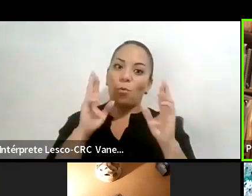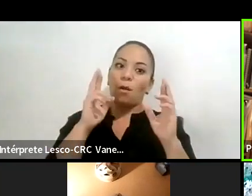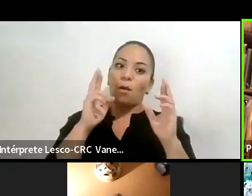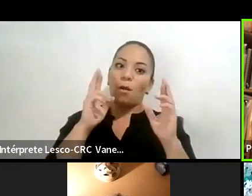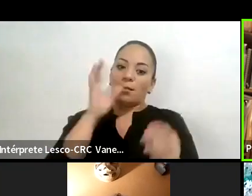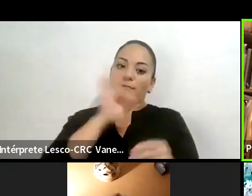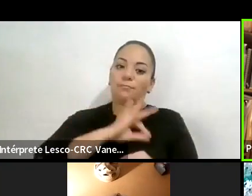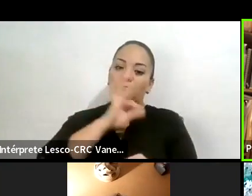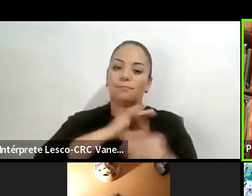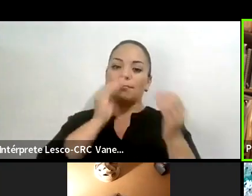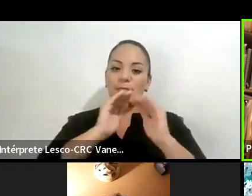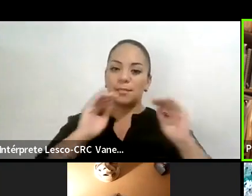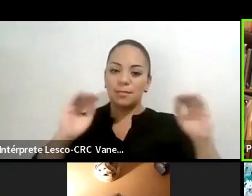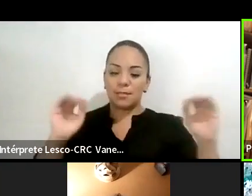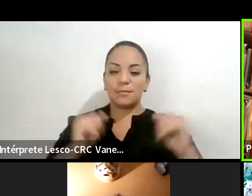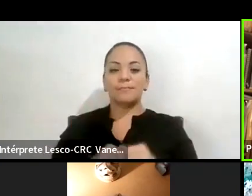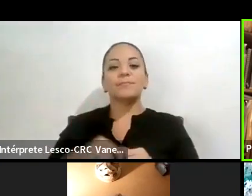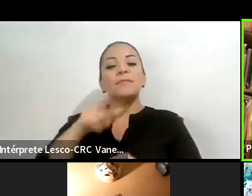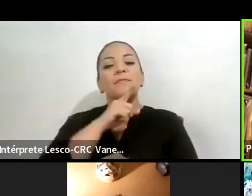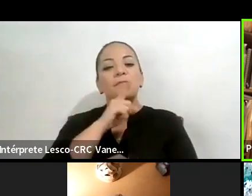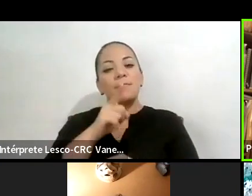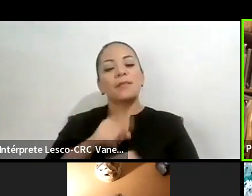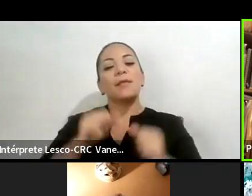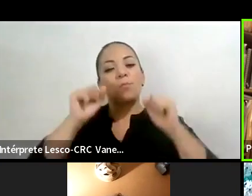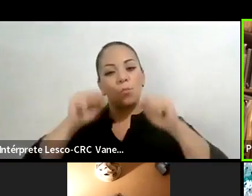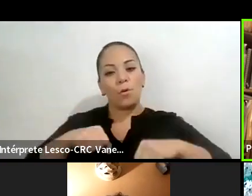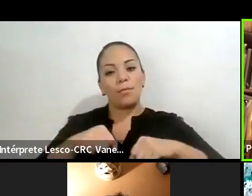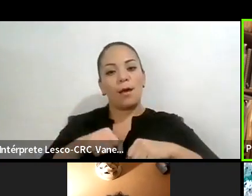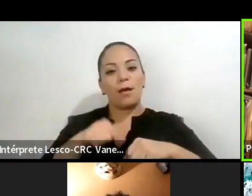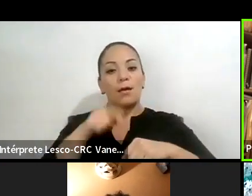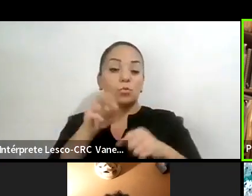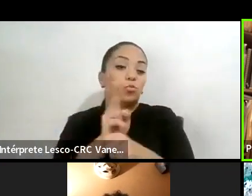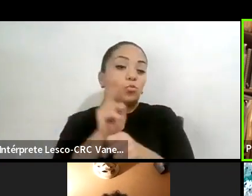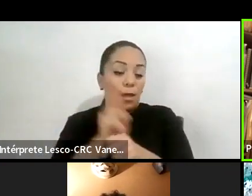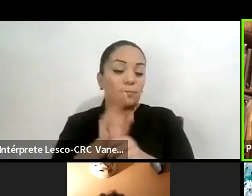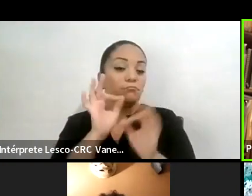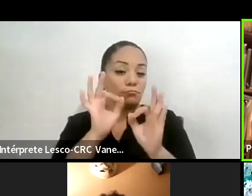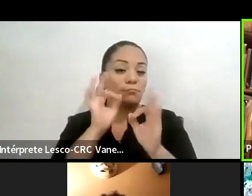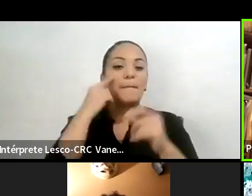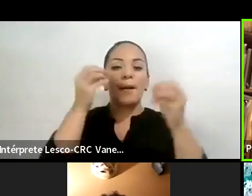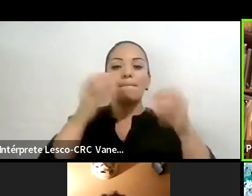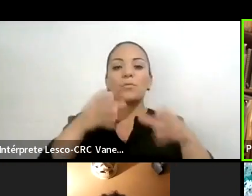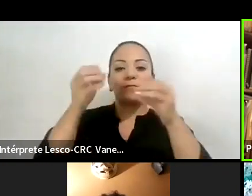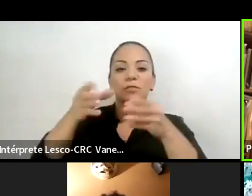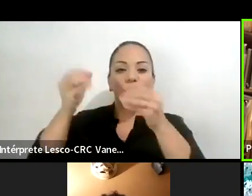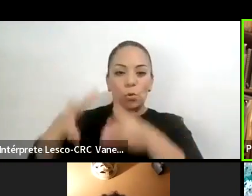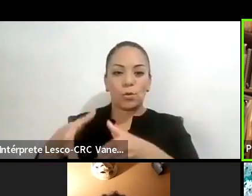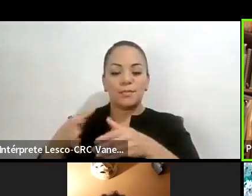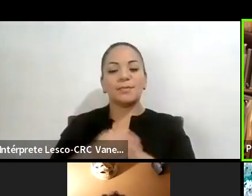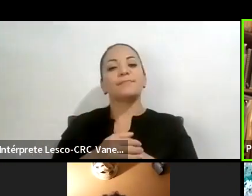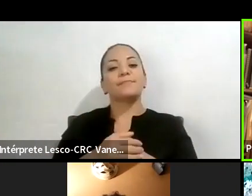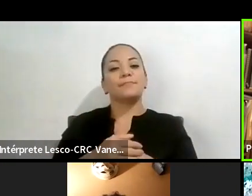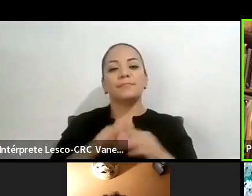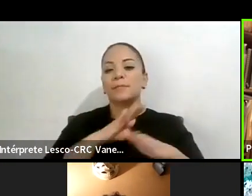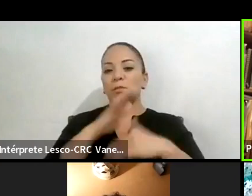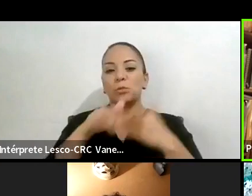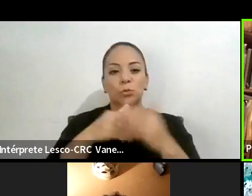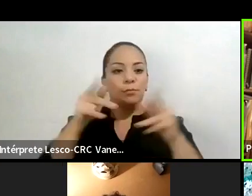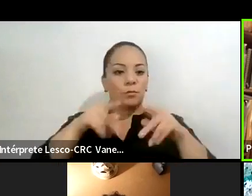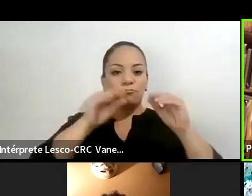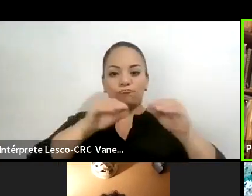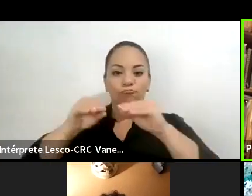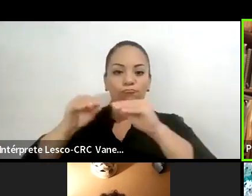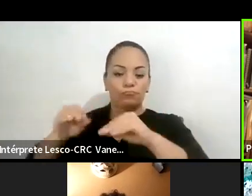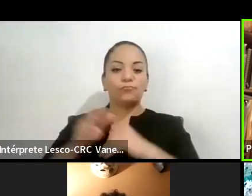niñez, ¿verdad? Y que realmente pueda ser una herramienta útil para los profesores, profesoras, facilitadores y facilitadoras de